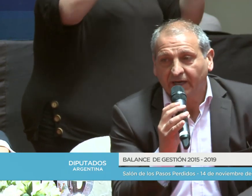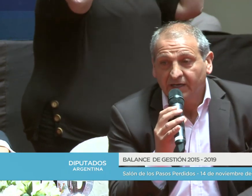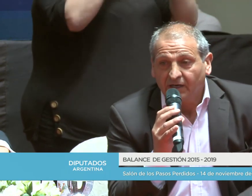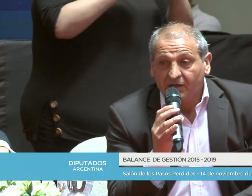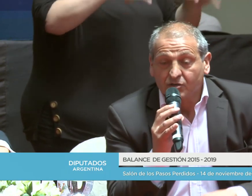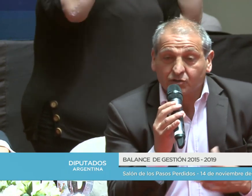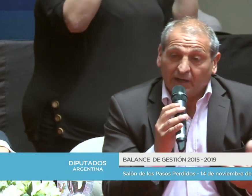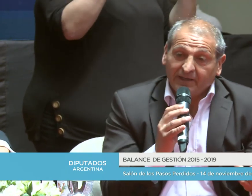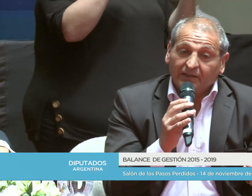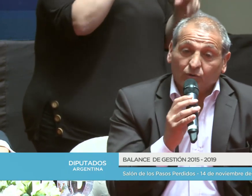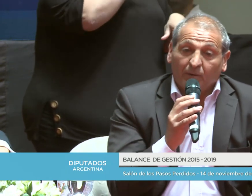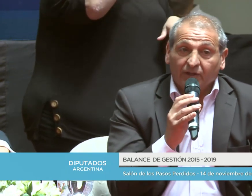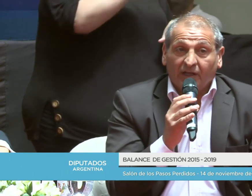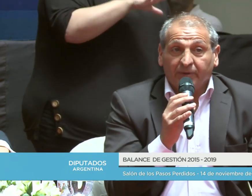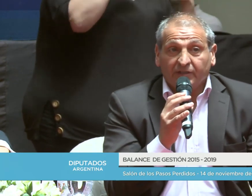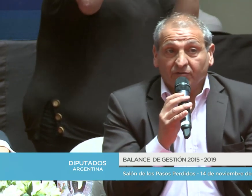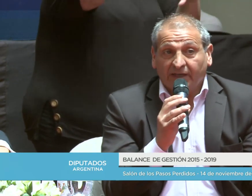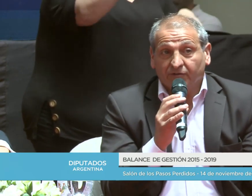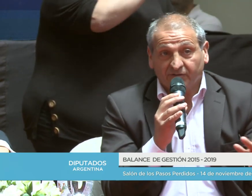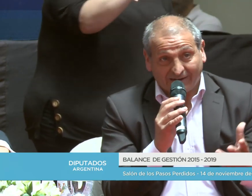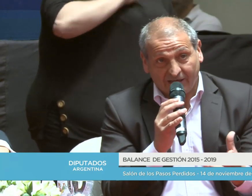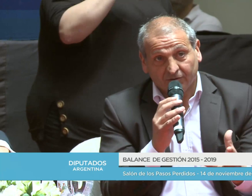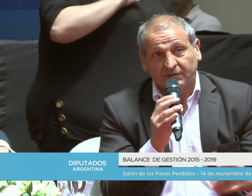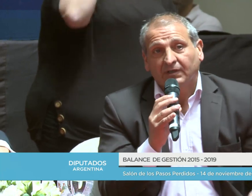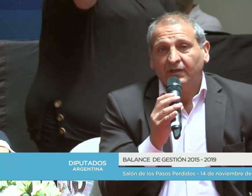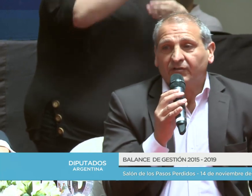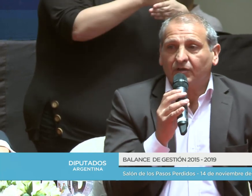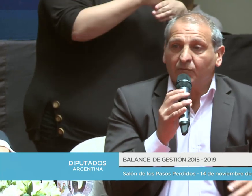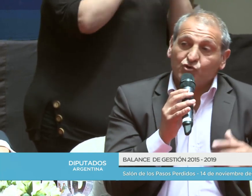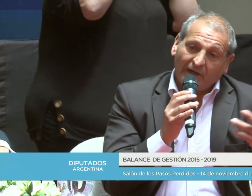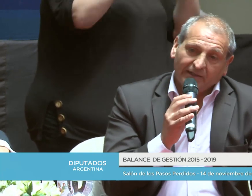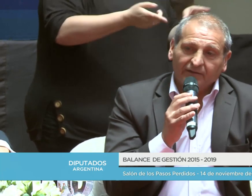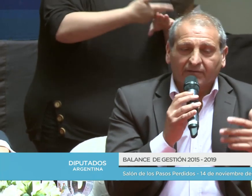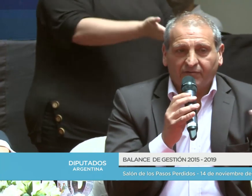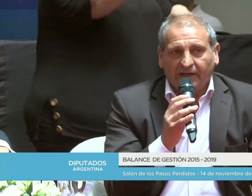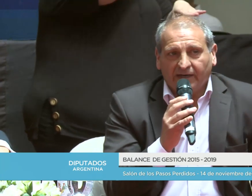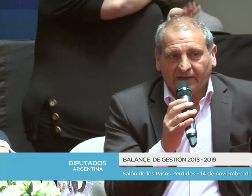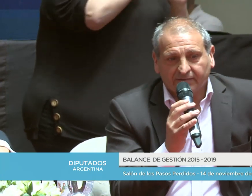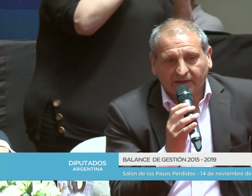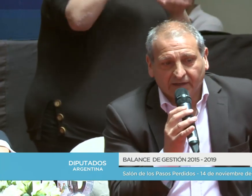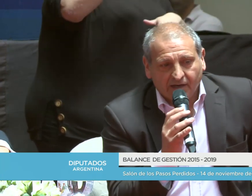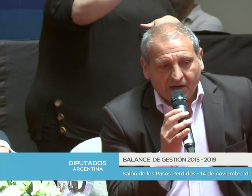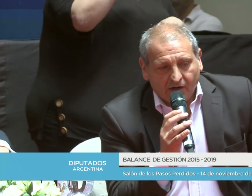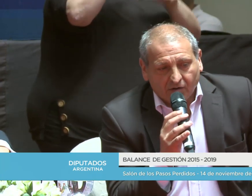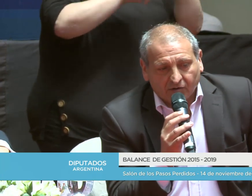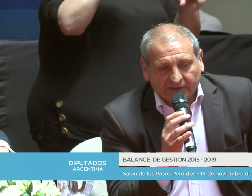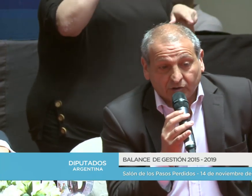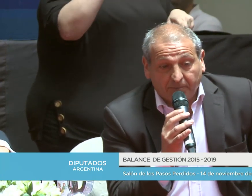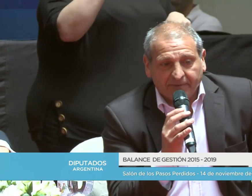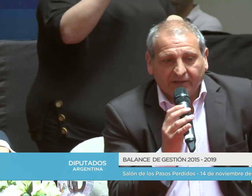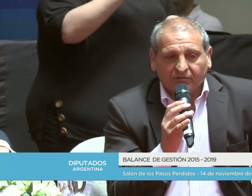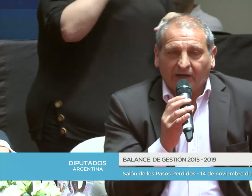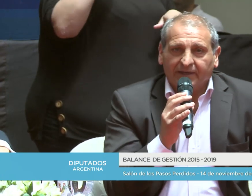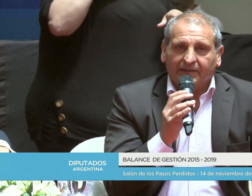que no solamente estuvo abandonado 22 años y cerrado, sino que mucho antes ya los